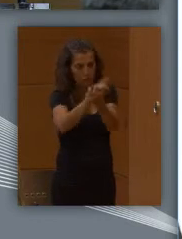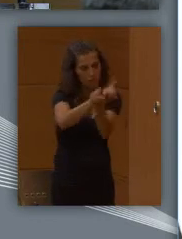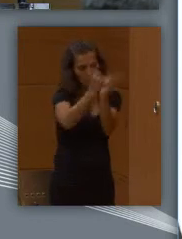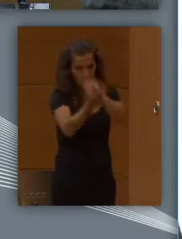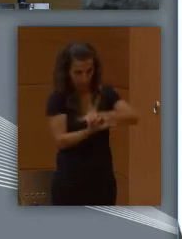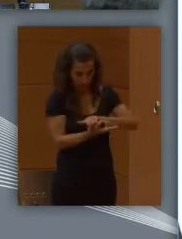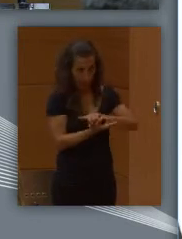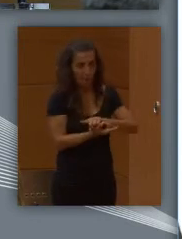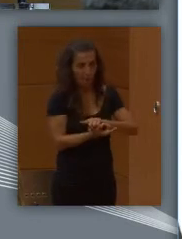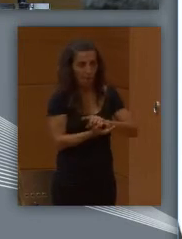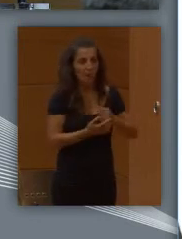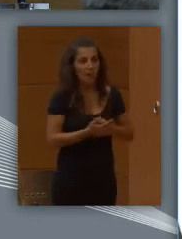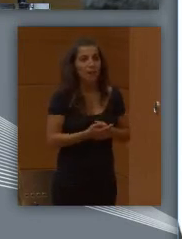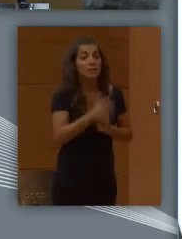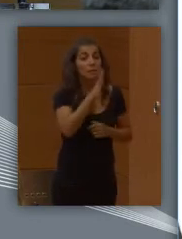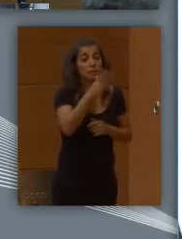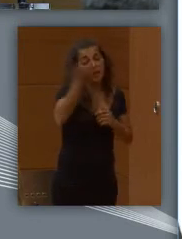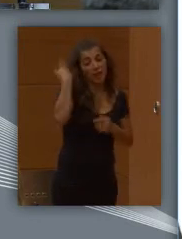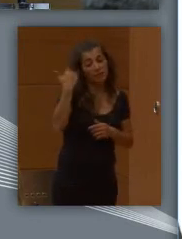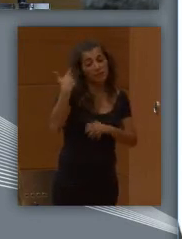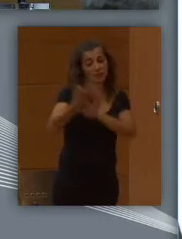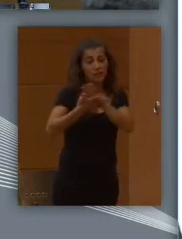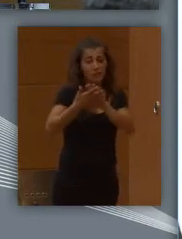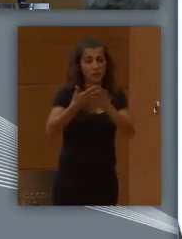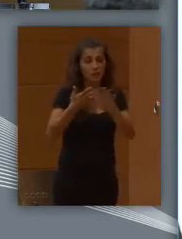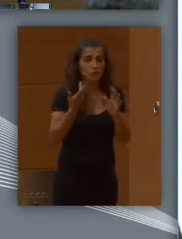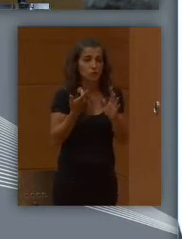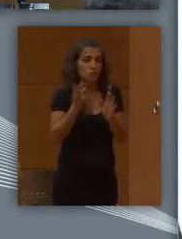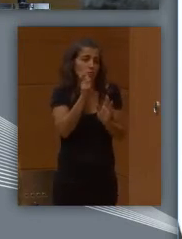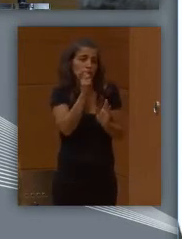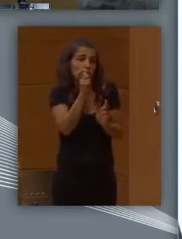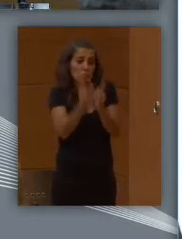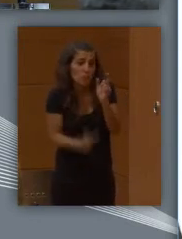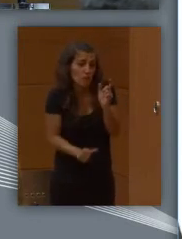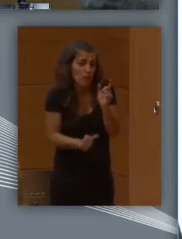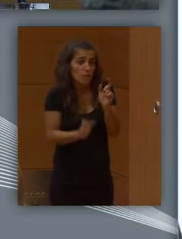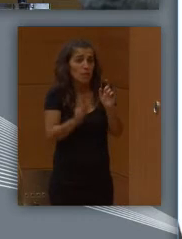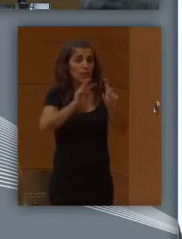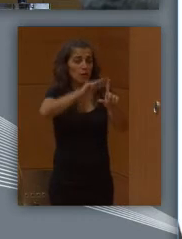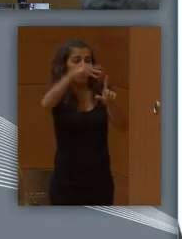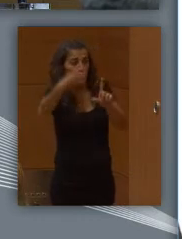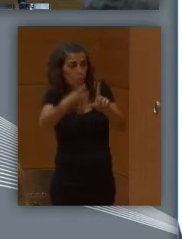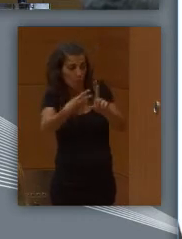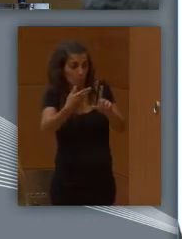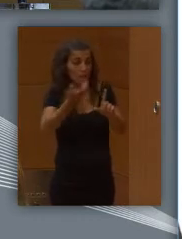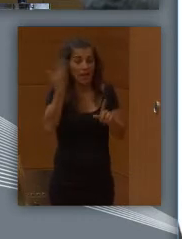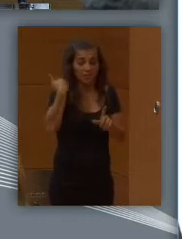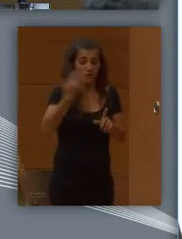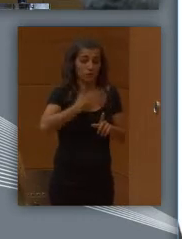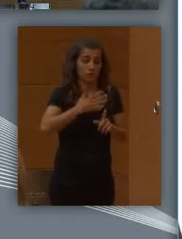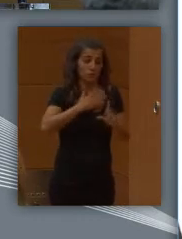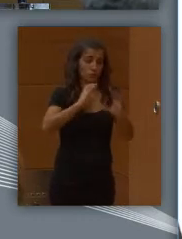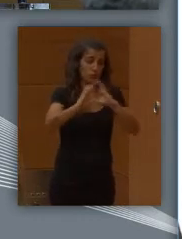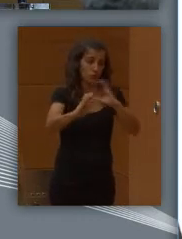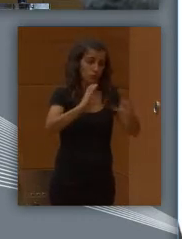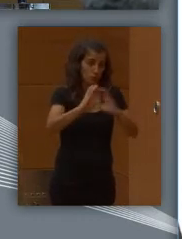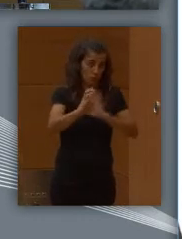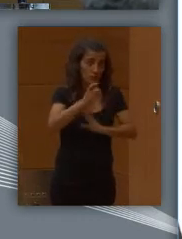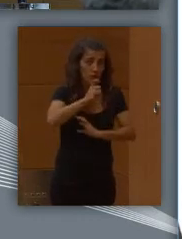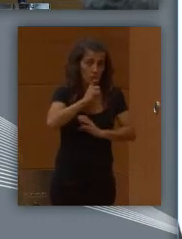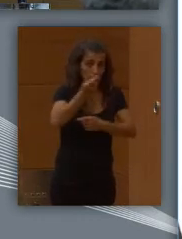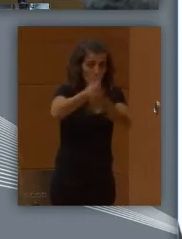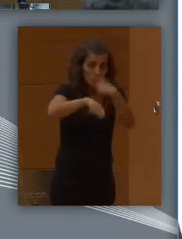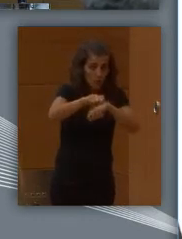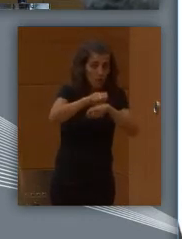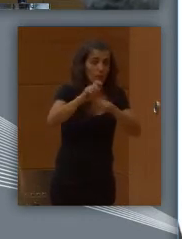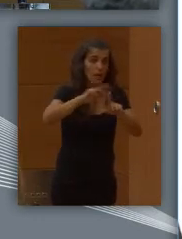de la tecnología en términos de página web. Era nuestro canal de comunicación, tanto de información como de venta. Ahora los